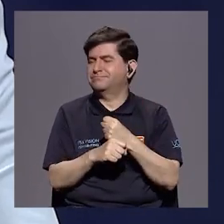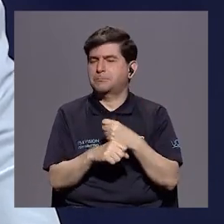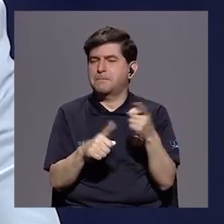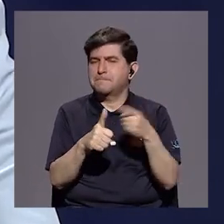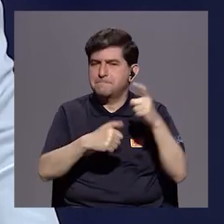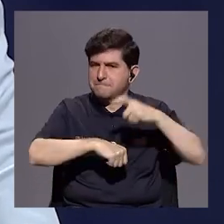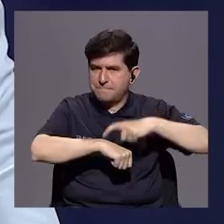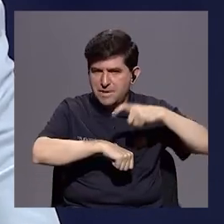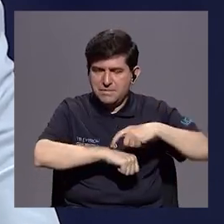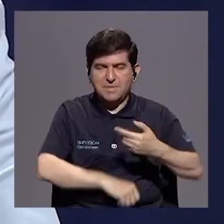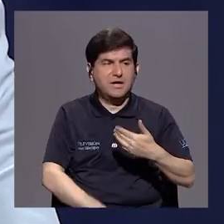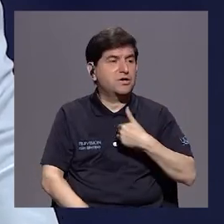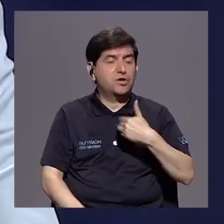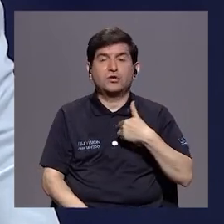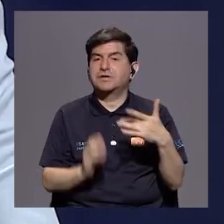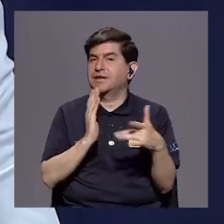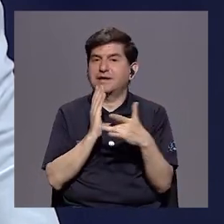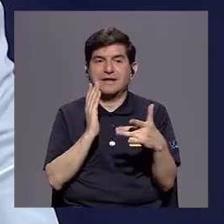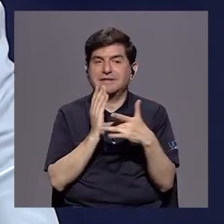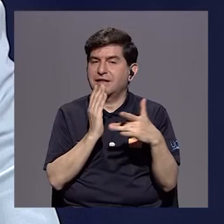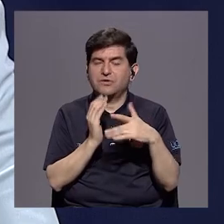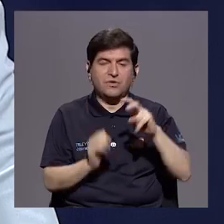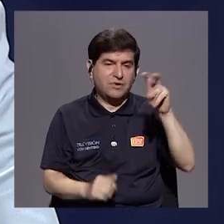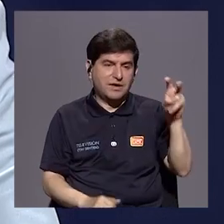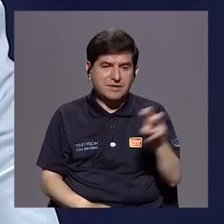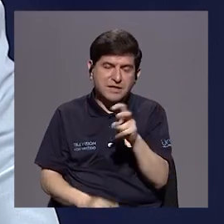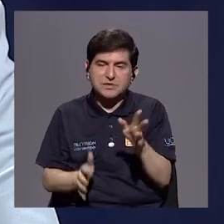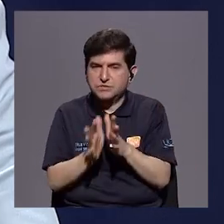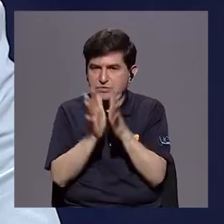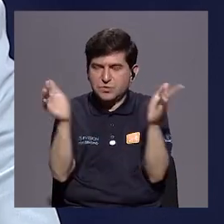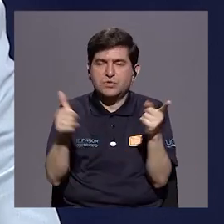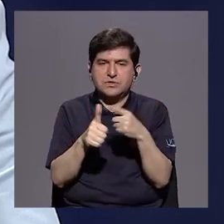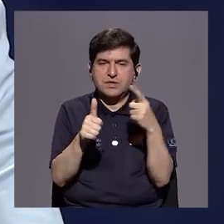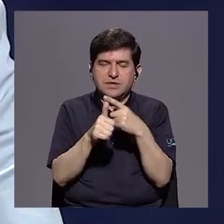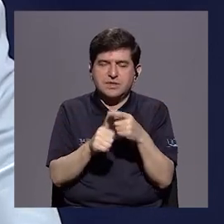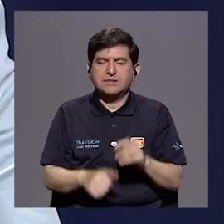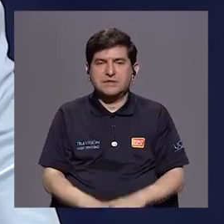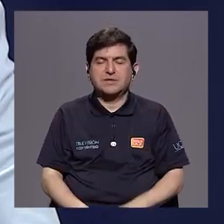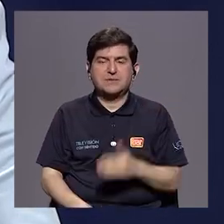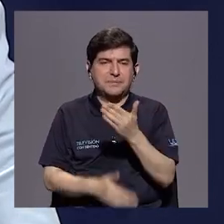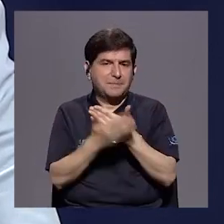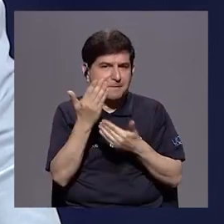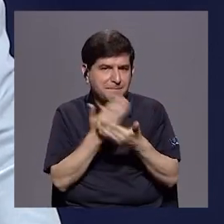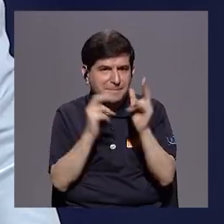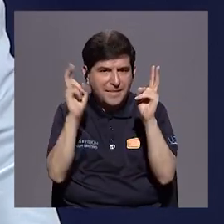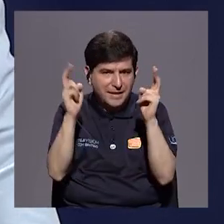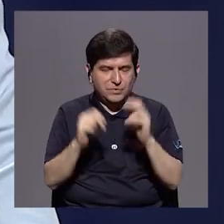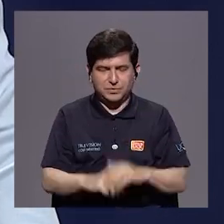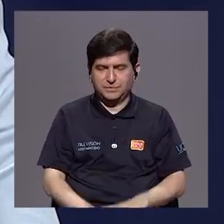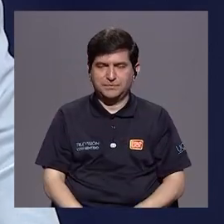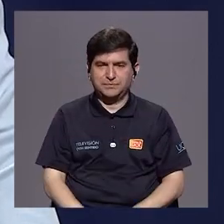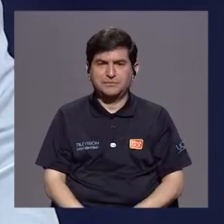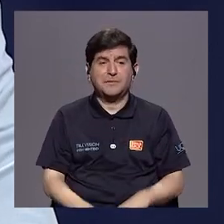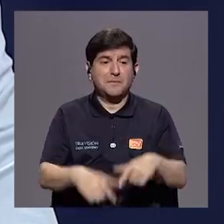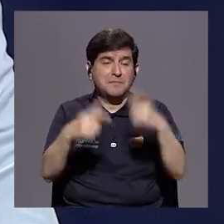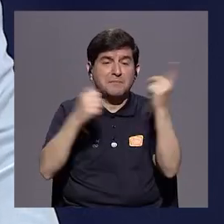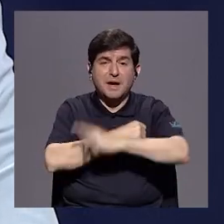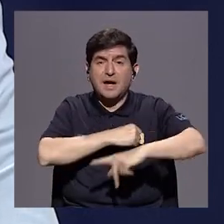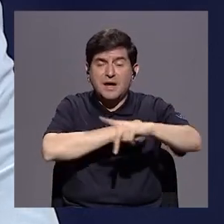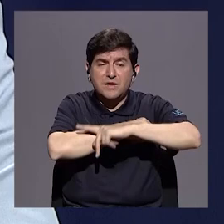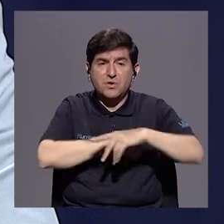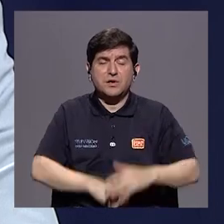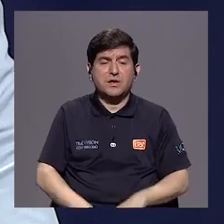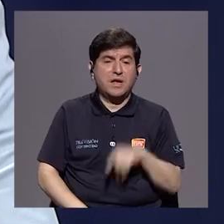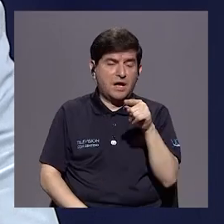en primera instancia porque no tenemos tecnología de transporte público de primera mano en la mayoría de los